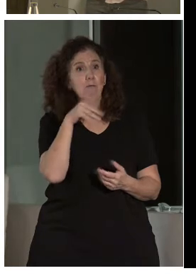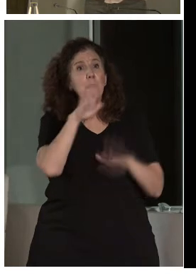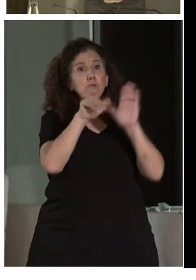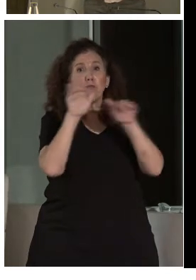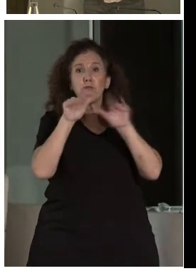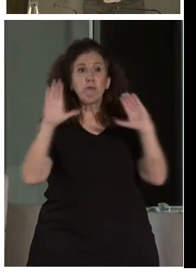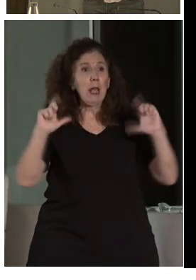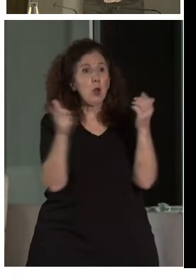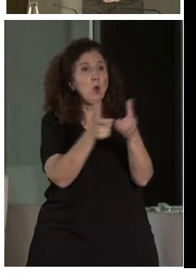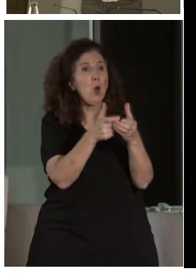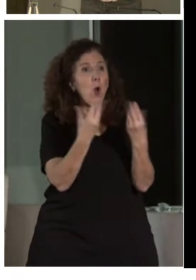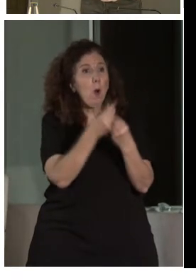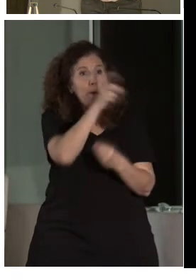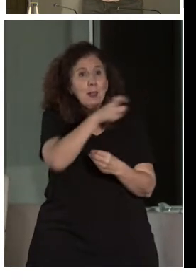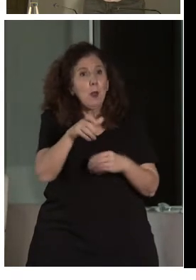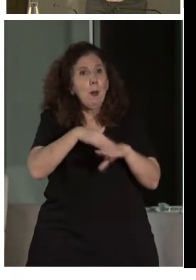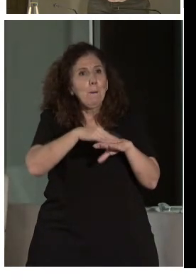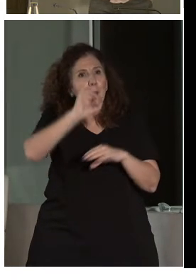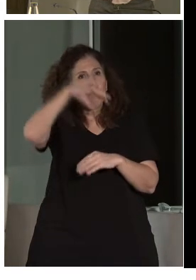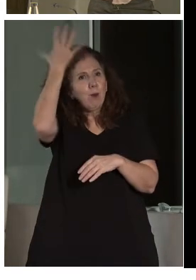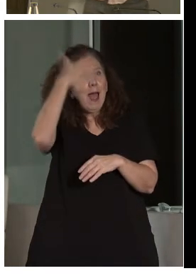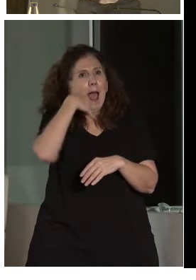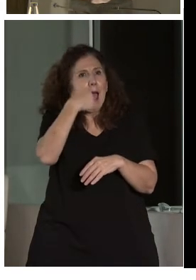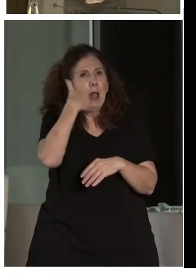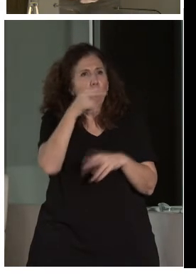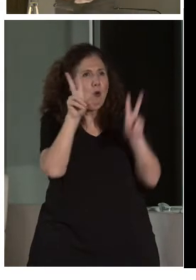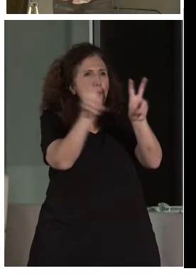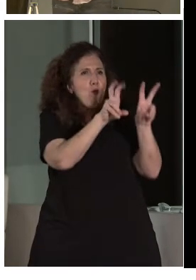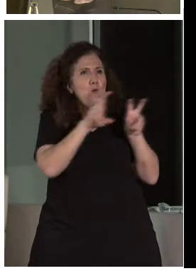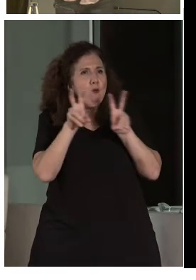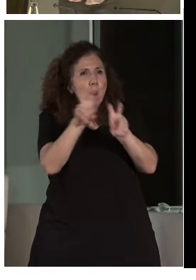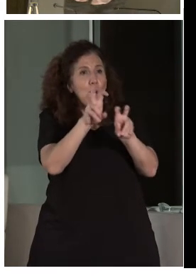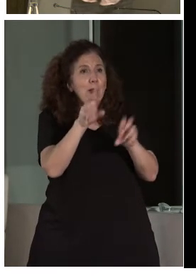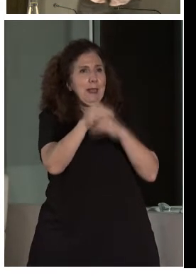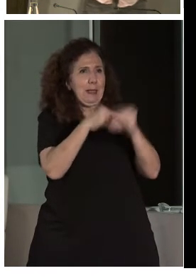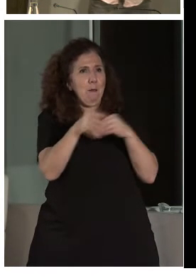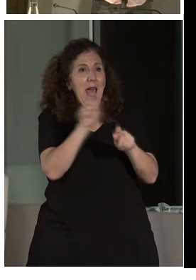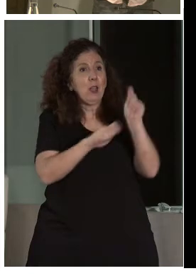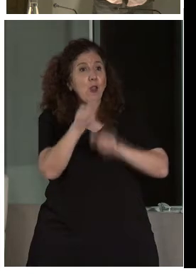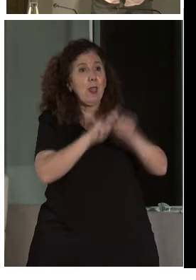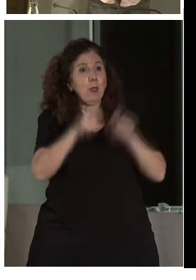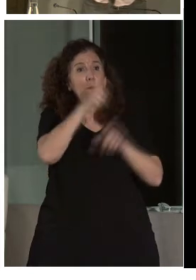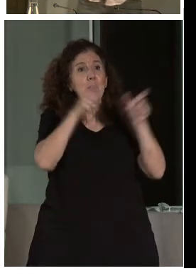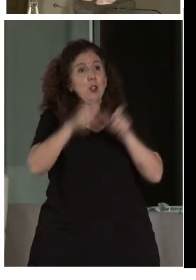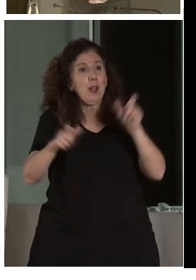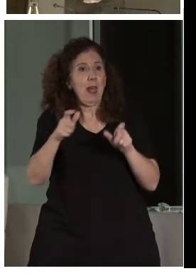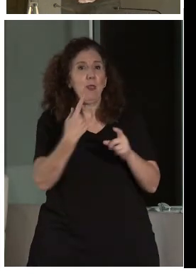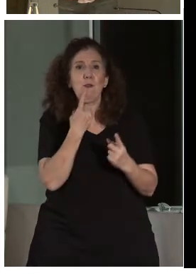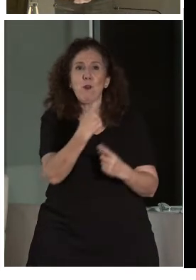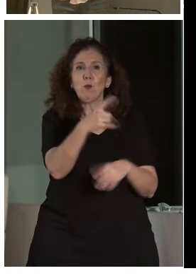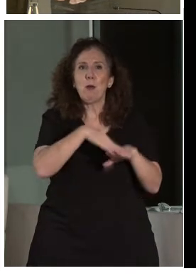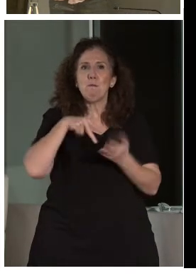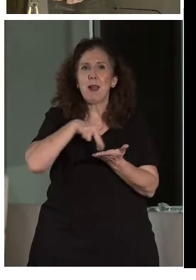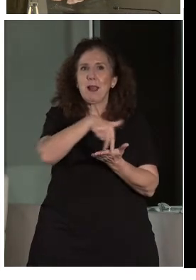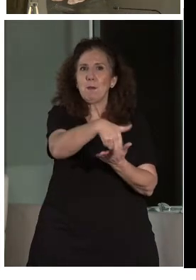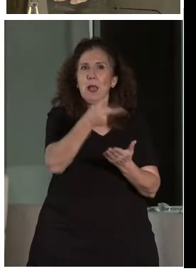para crear lo que se llama Handicap Evasión, que fue pues una asociación de gente con dificultades para caminar, y al final